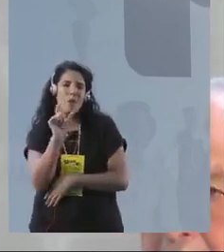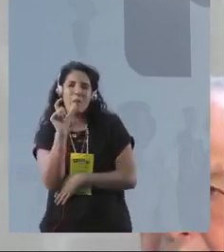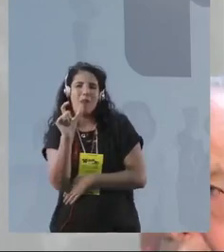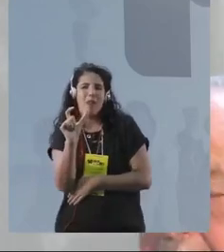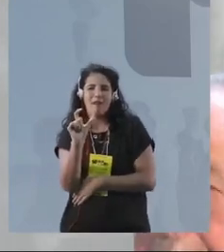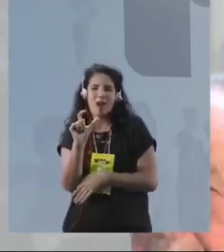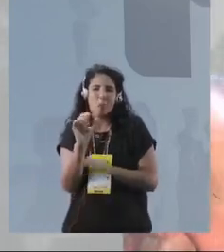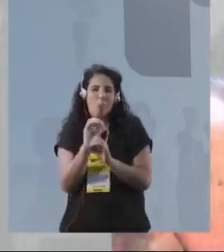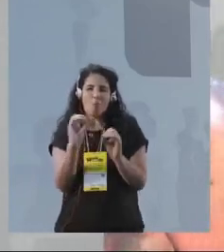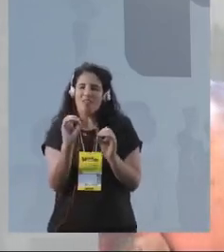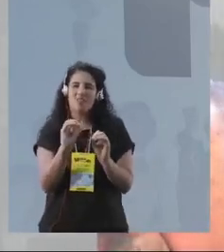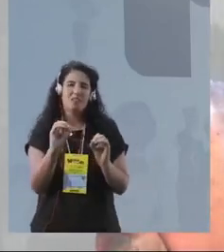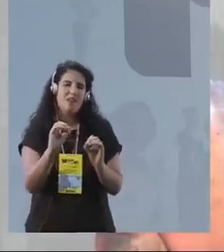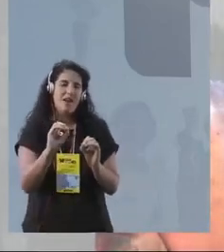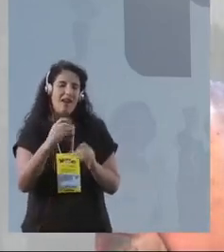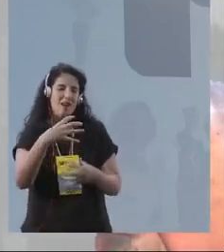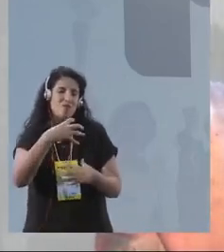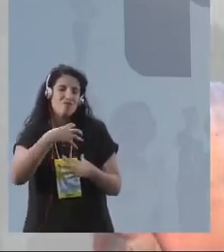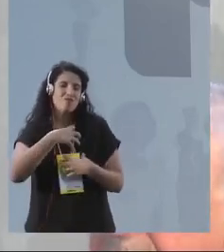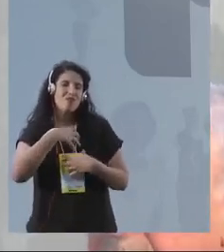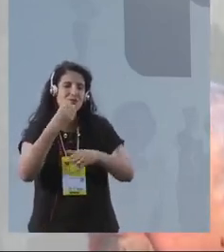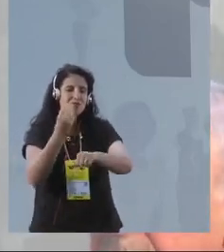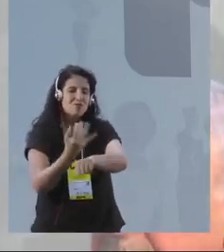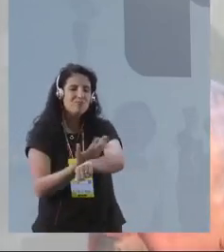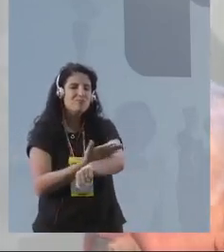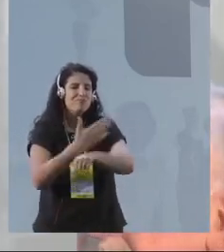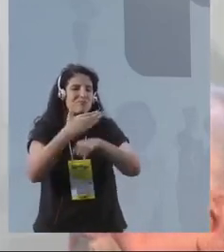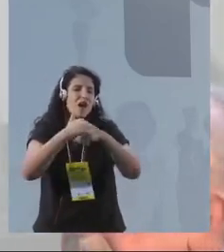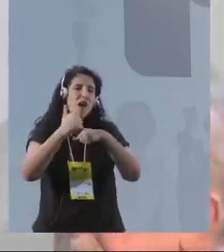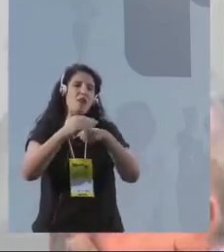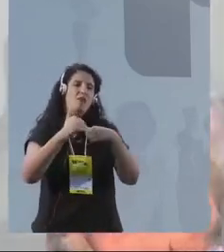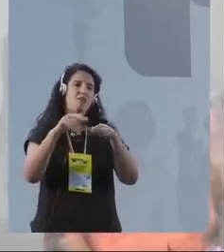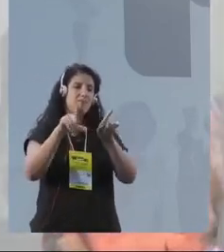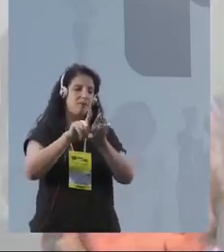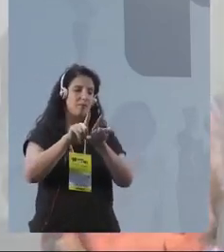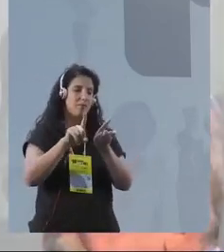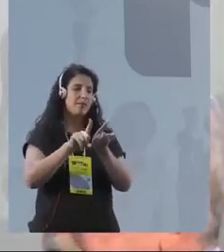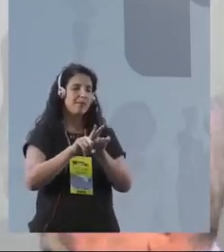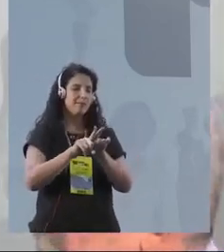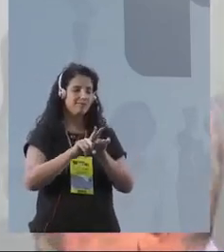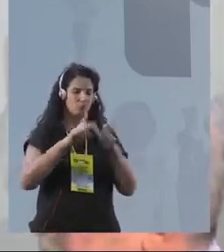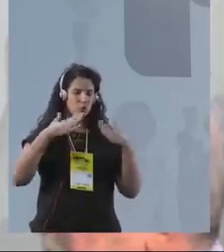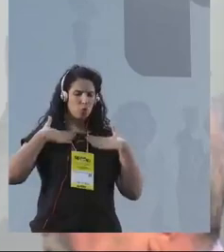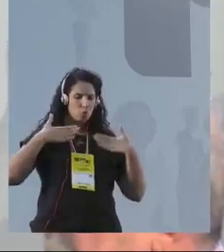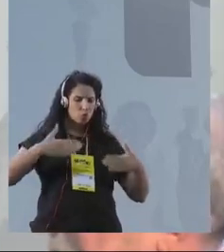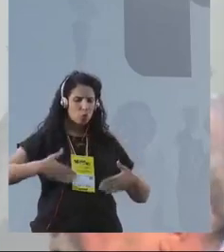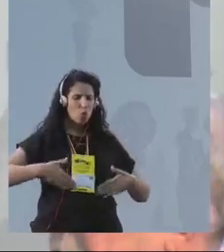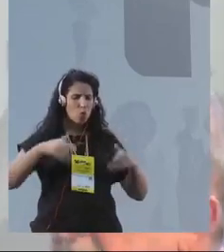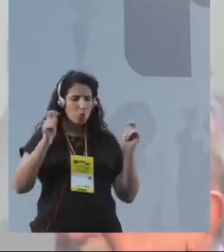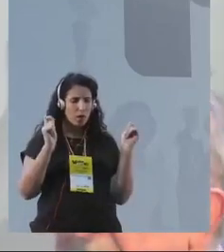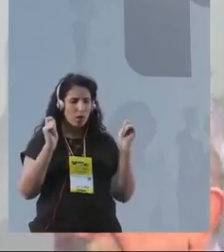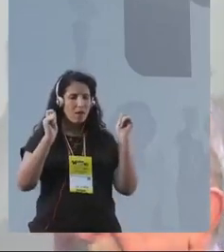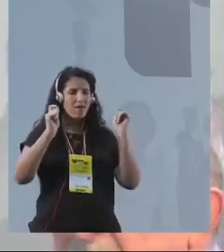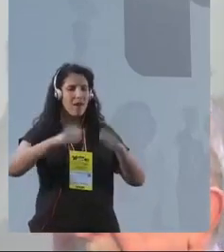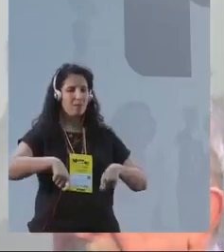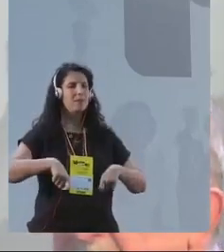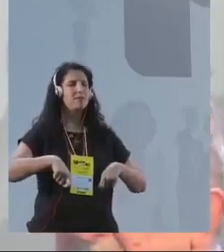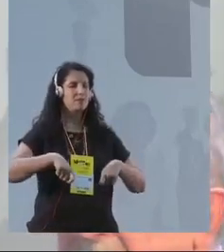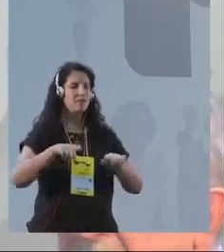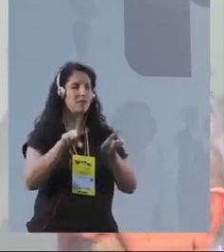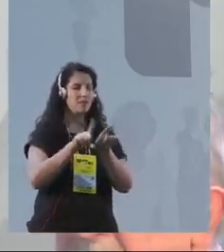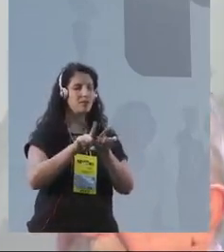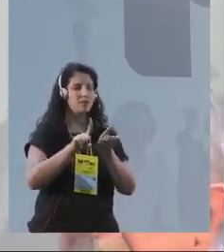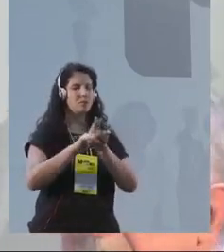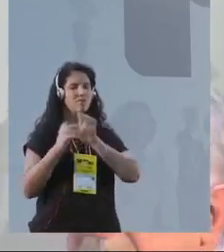es un gesto, es poner el cuerpo, es poner la capacidad que tenemos de